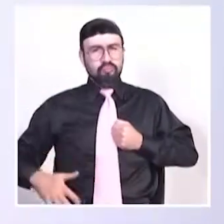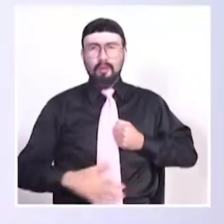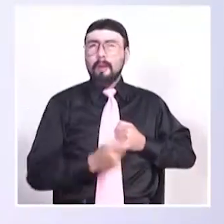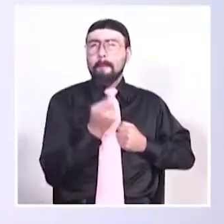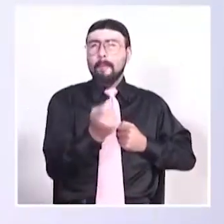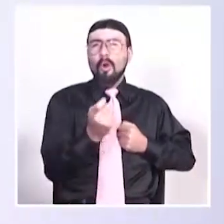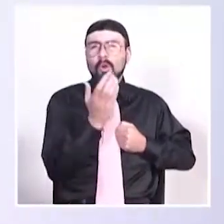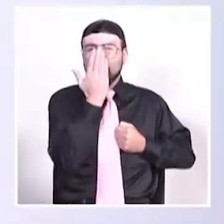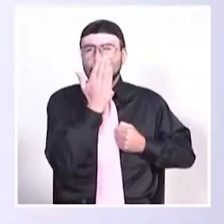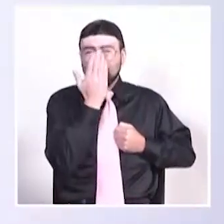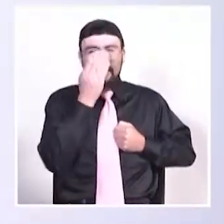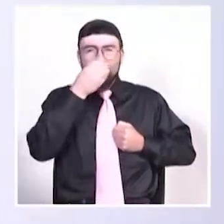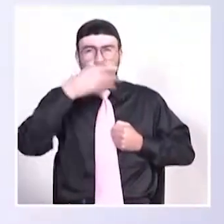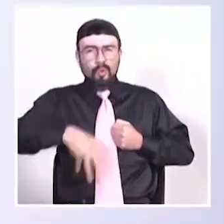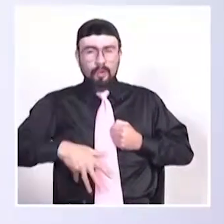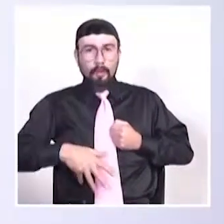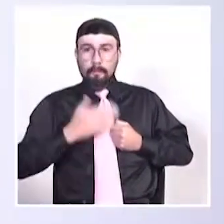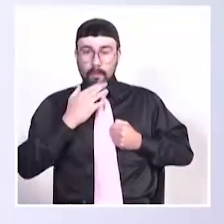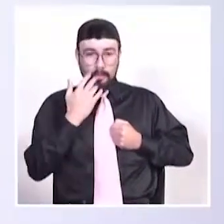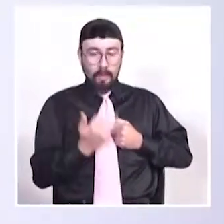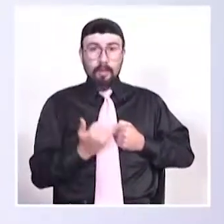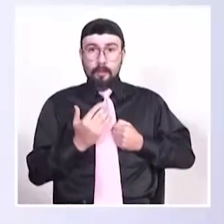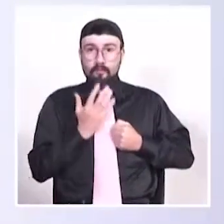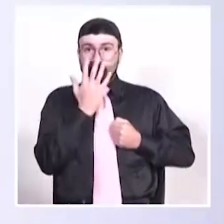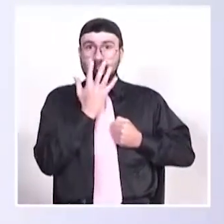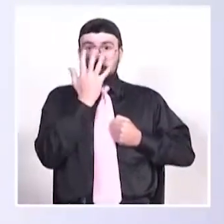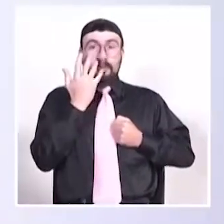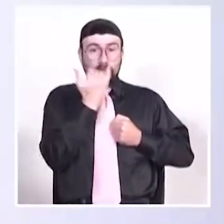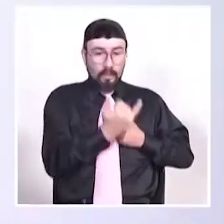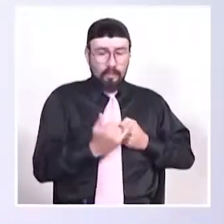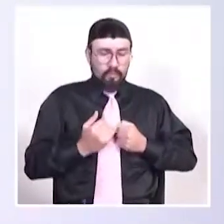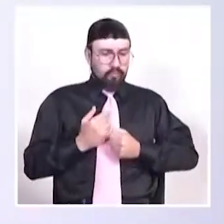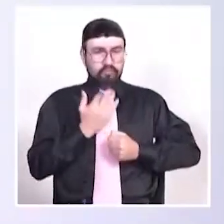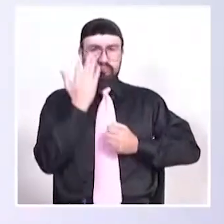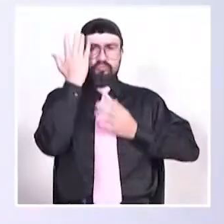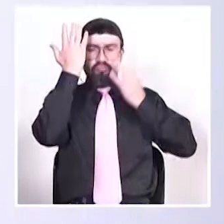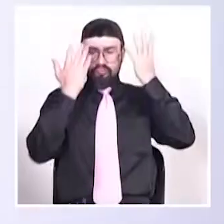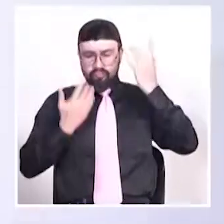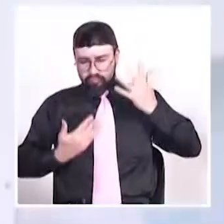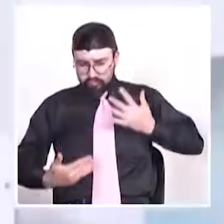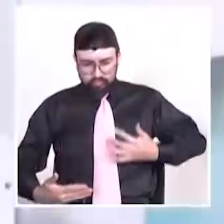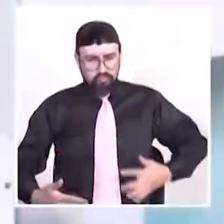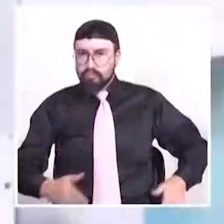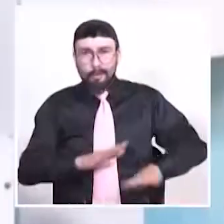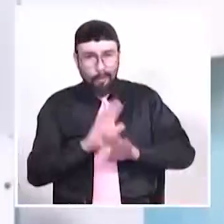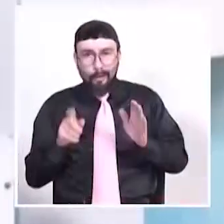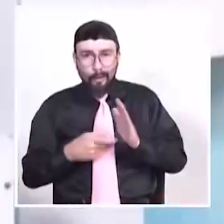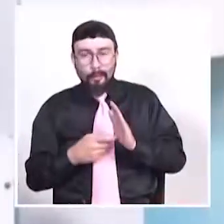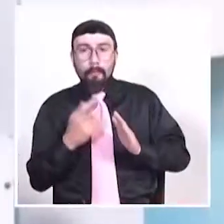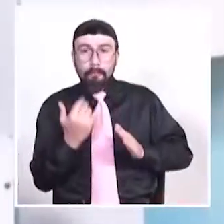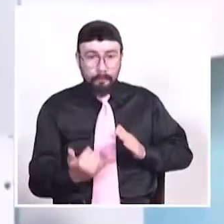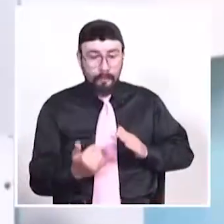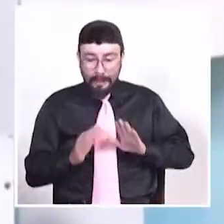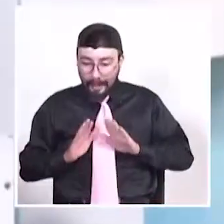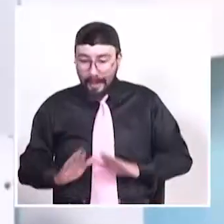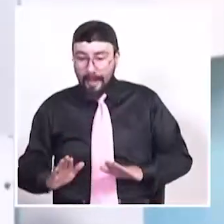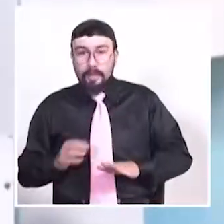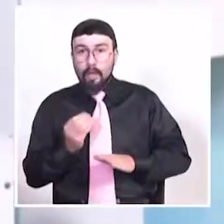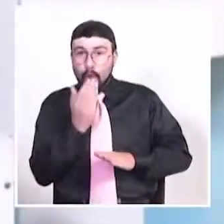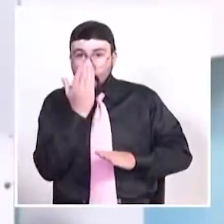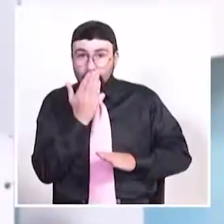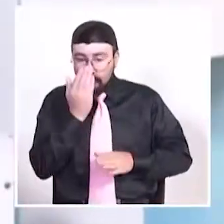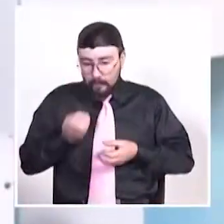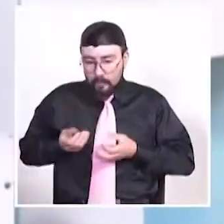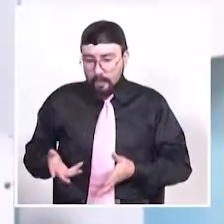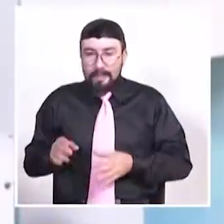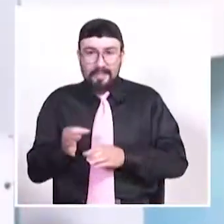oxígeno, porque la sangre rica en oxígeno llega a las partes distales del cuerpo, deja el oxígeno para que las células